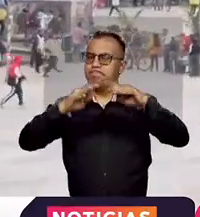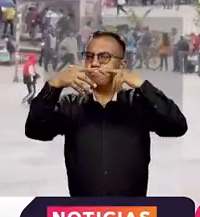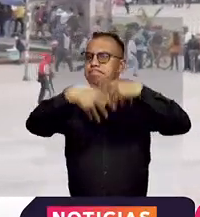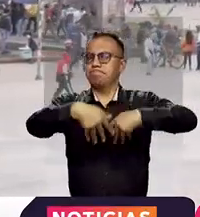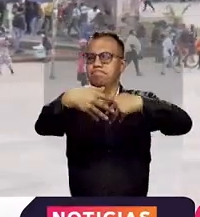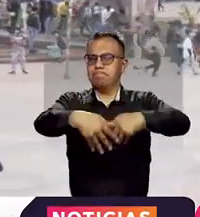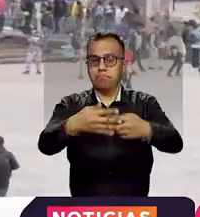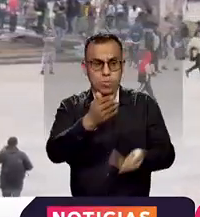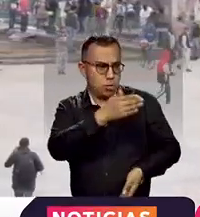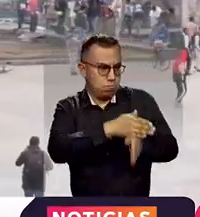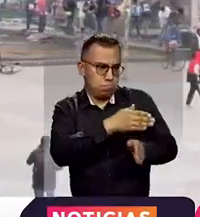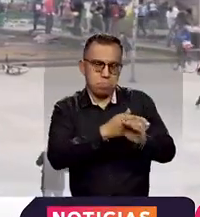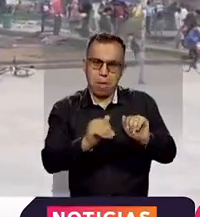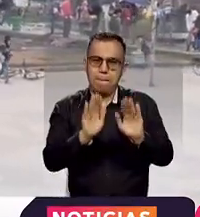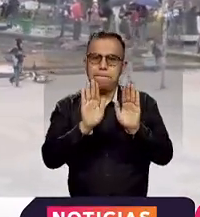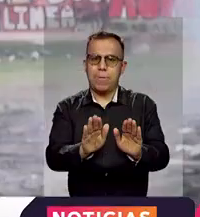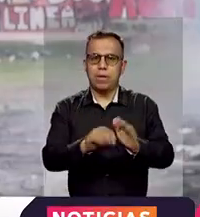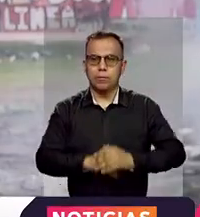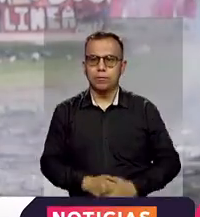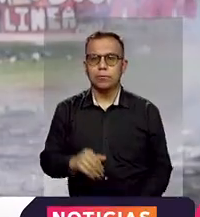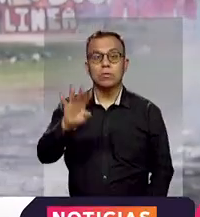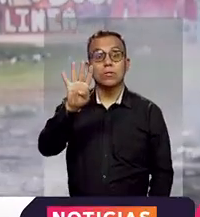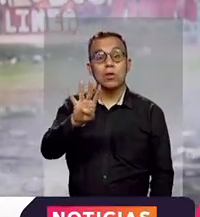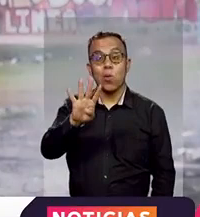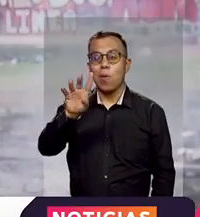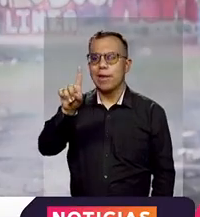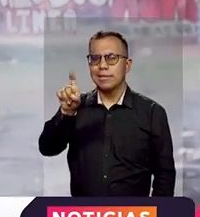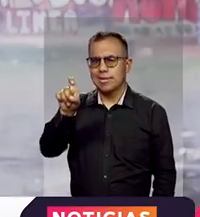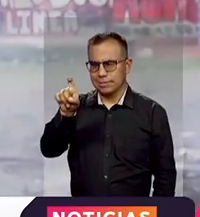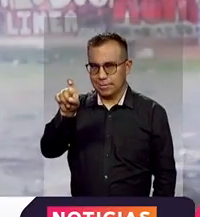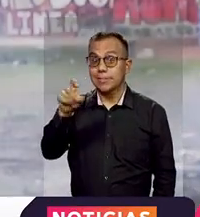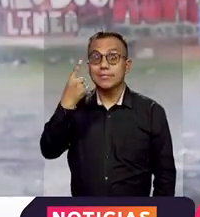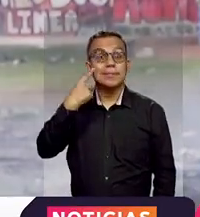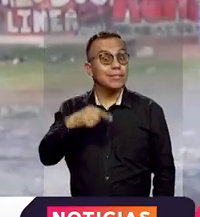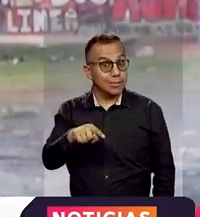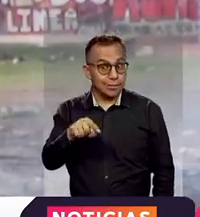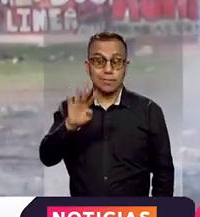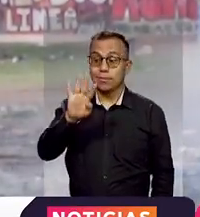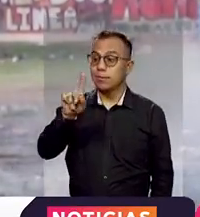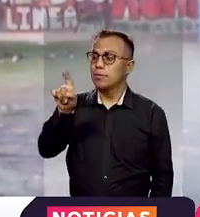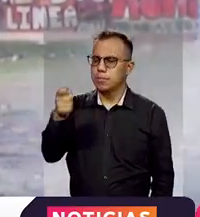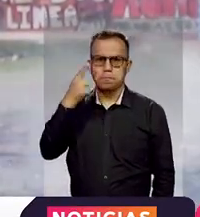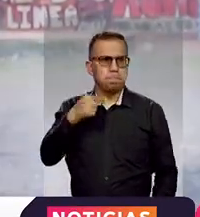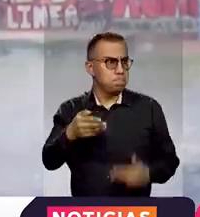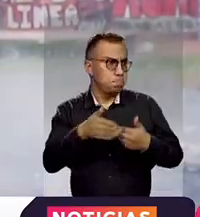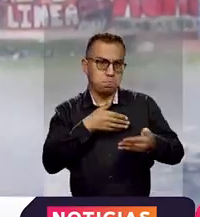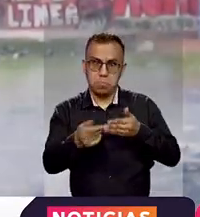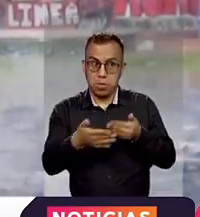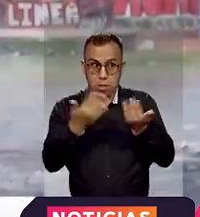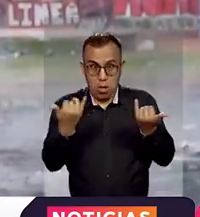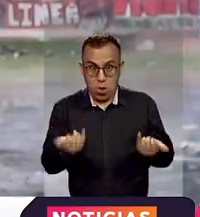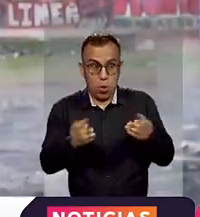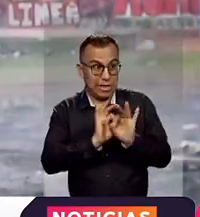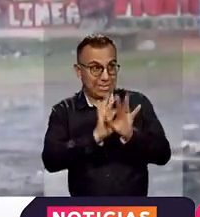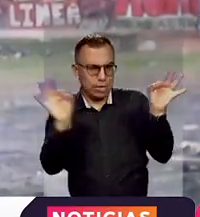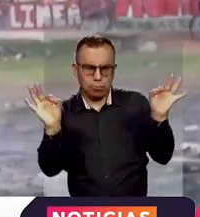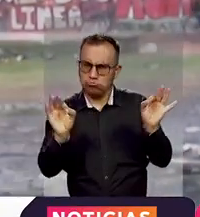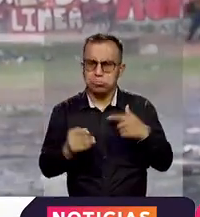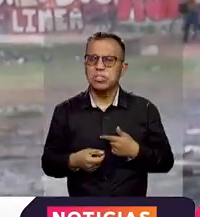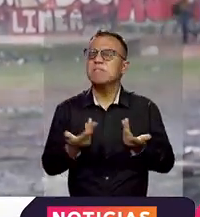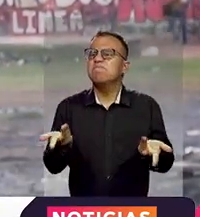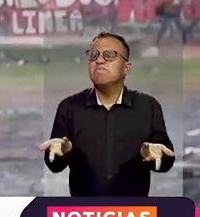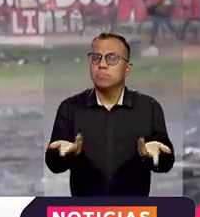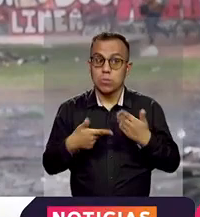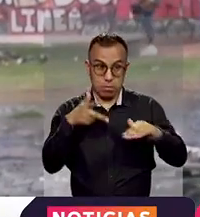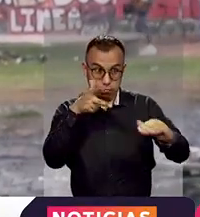manifestantes y que continuarán en paro. 46 días de paro no se pueden dejar en vano, porque si nosotros paramos, ¿qué